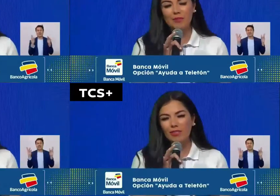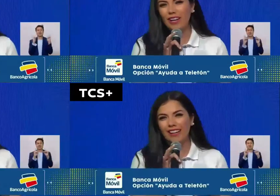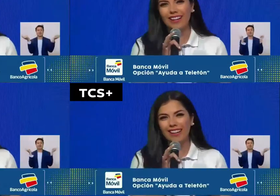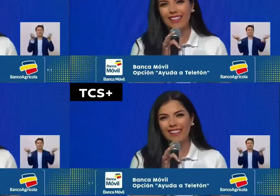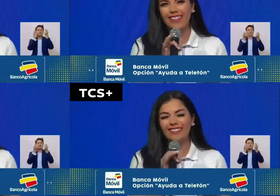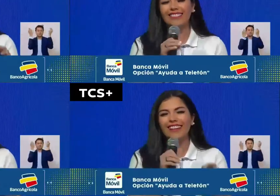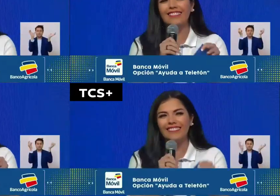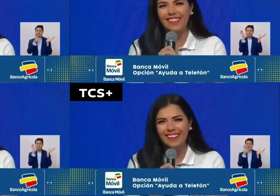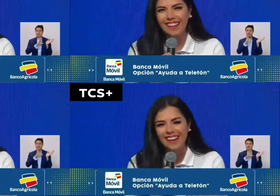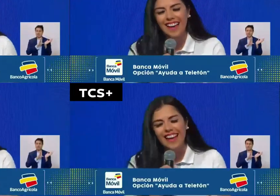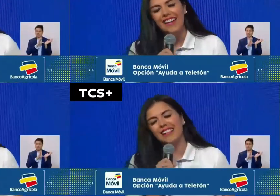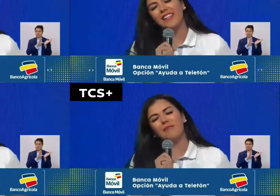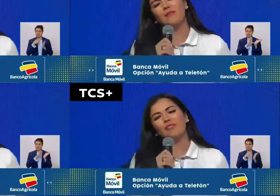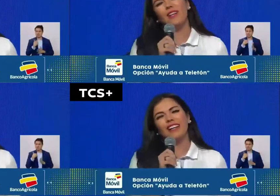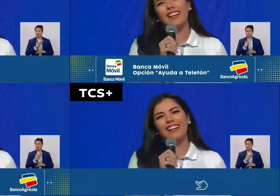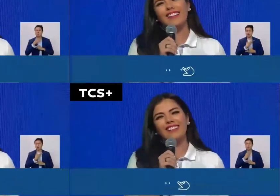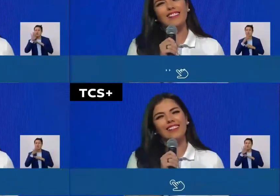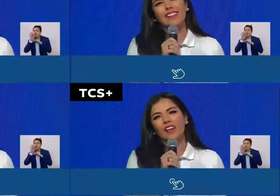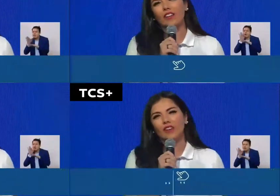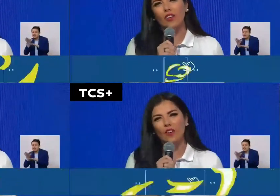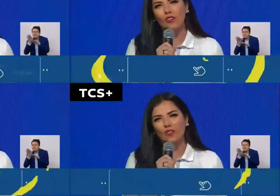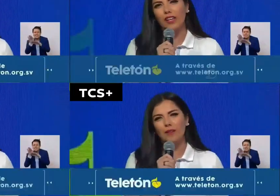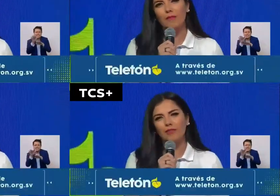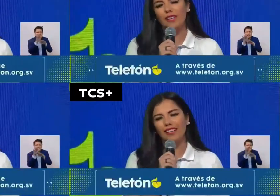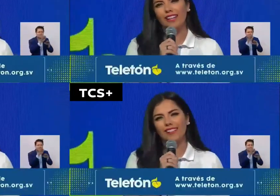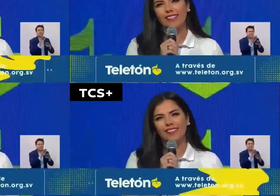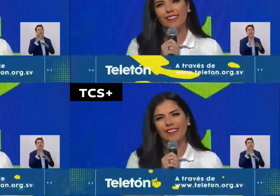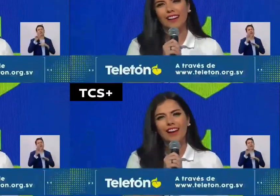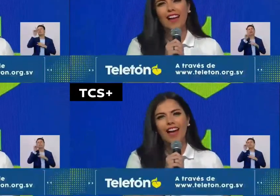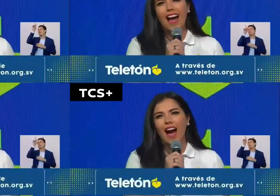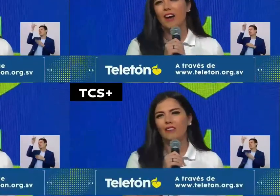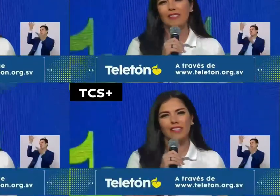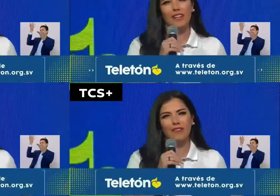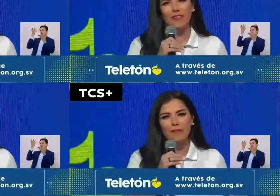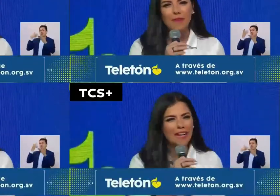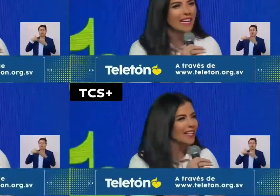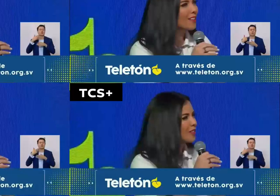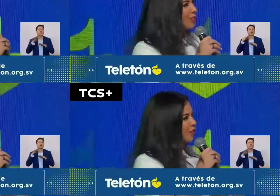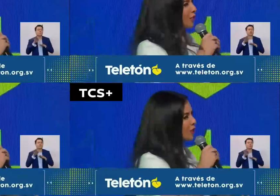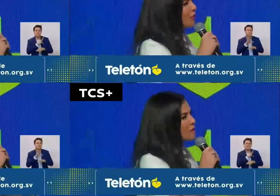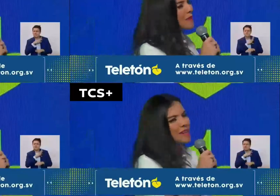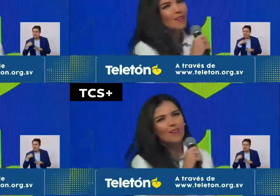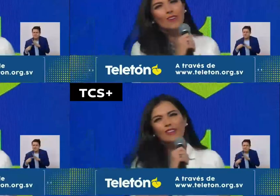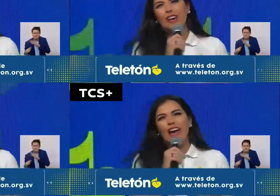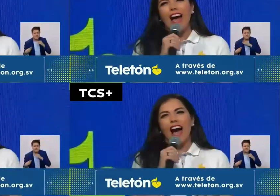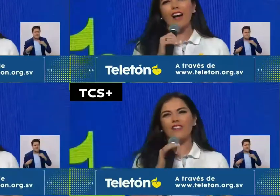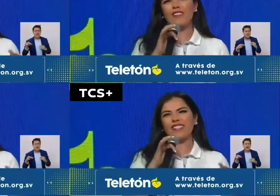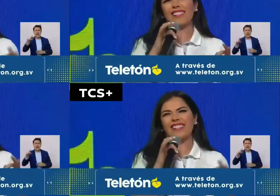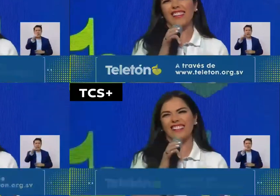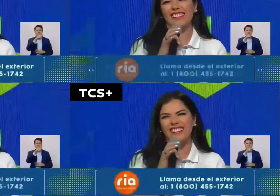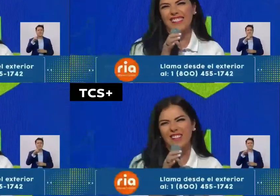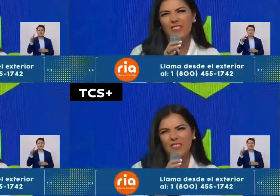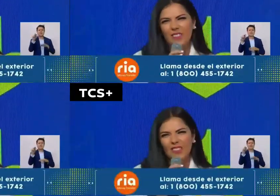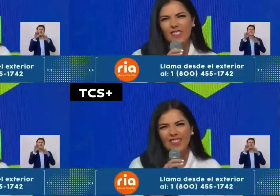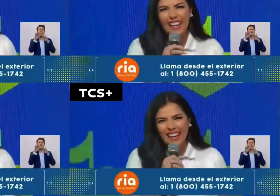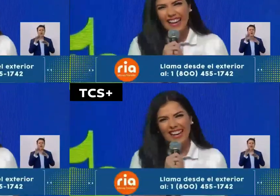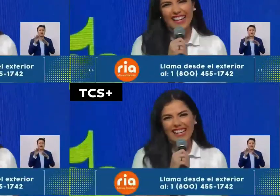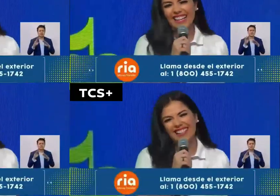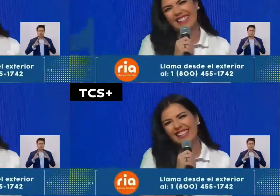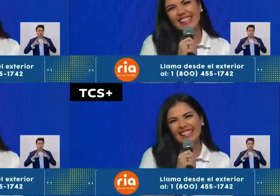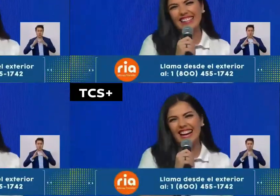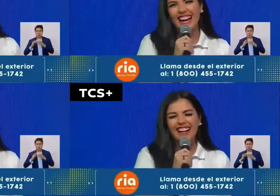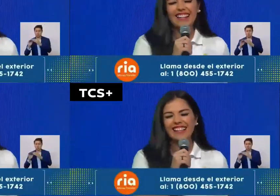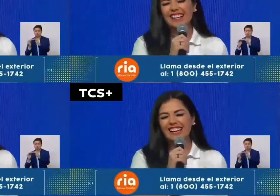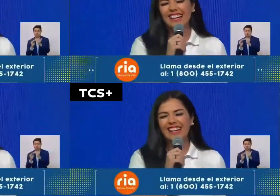porque queremos agradecerte a ti, queremos agradecerle a Dios, queremos agradecerle a nuestra familia, a nuestros amigos, a nuestras tribus